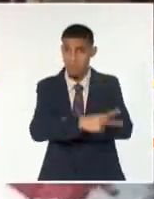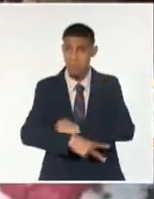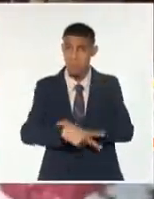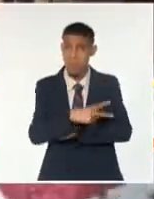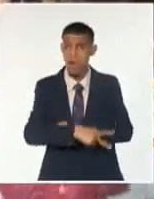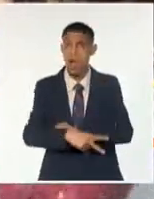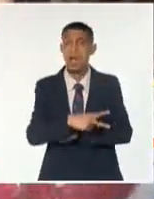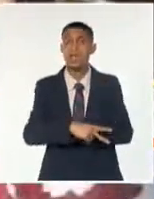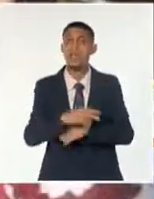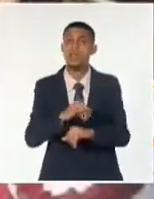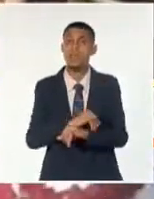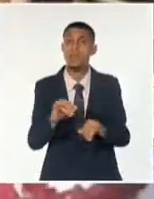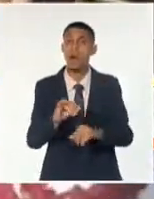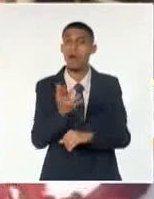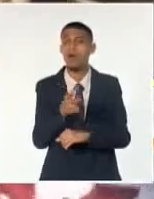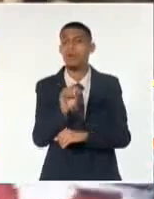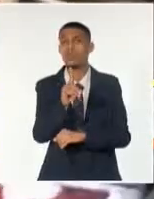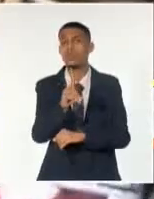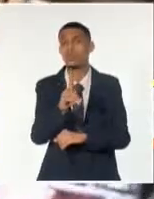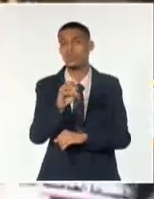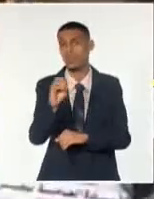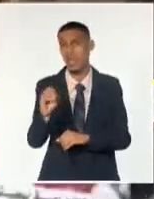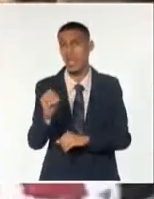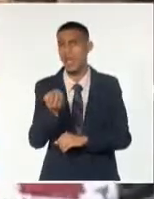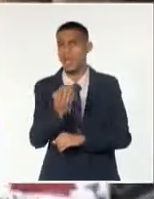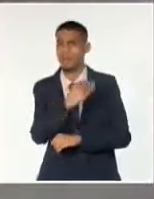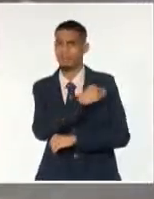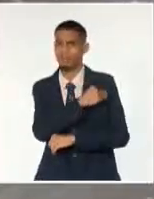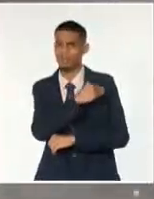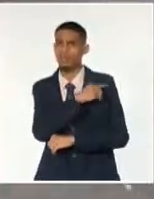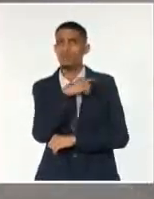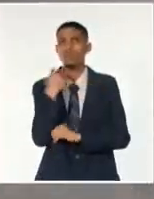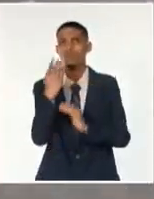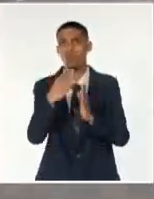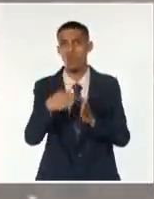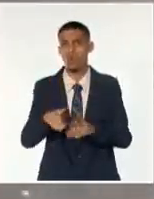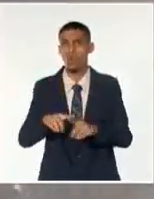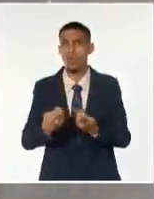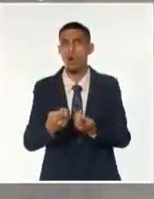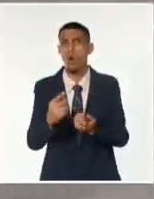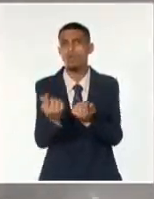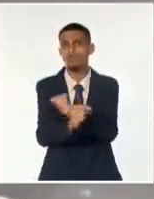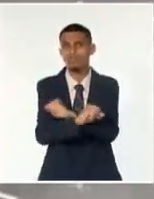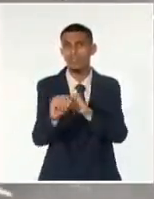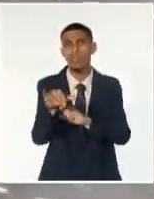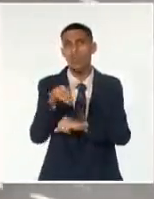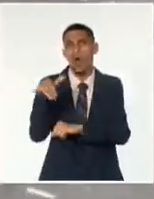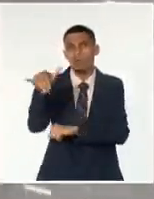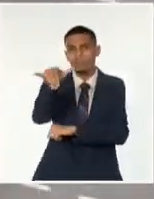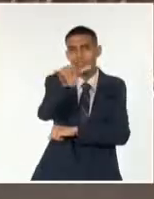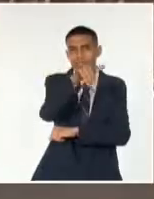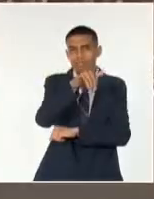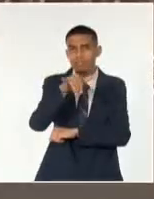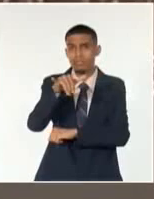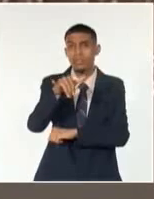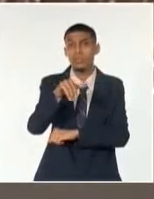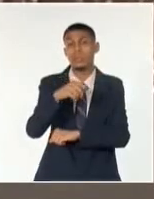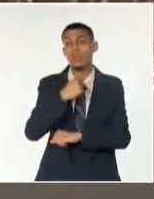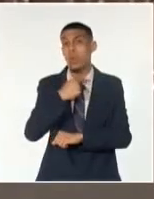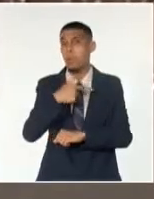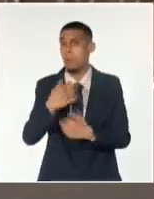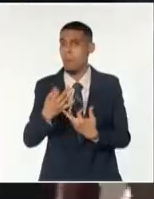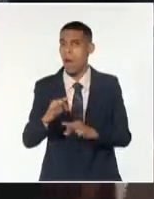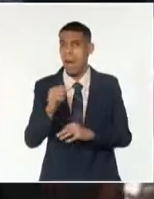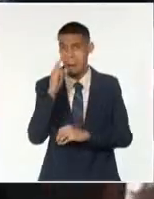cifraron en casi 100 los civiles y oficiales muertos por el ataque con drones contra una ceremonia de graduación